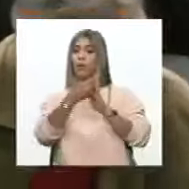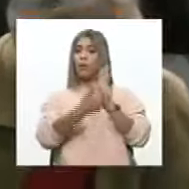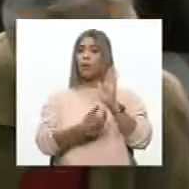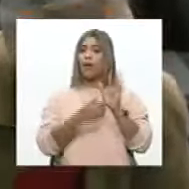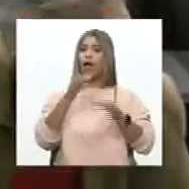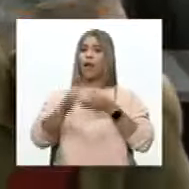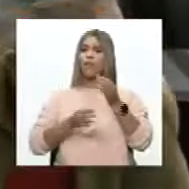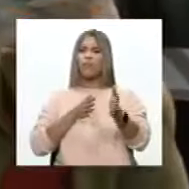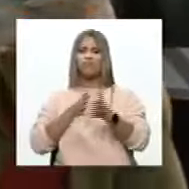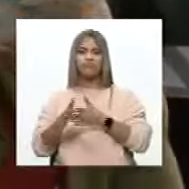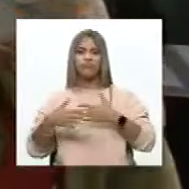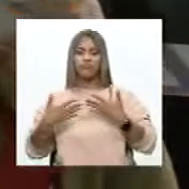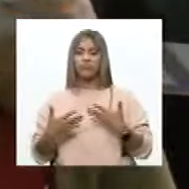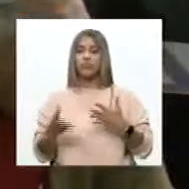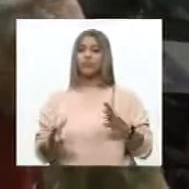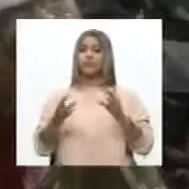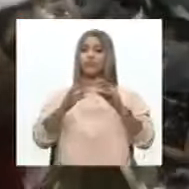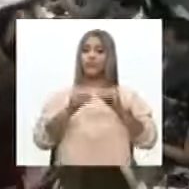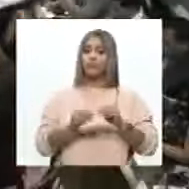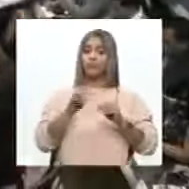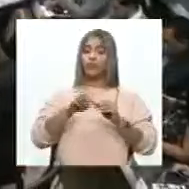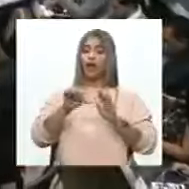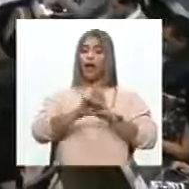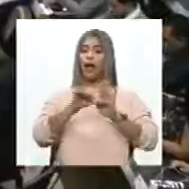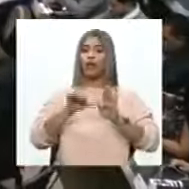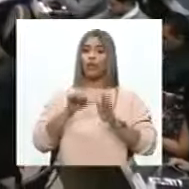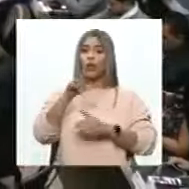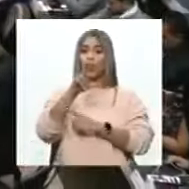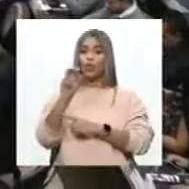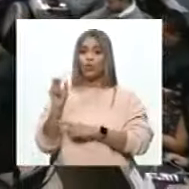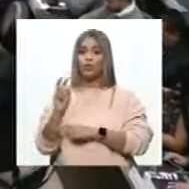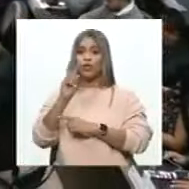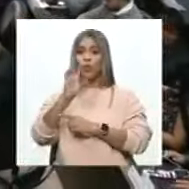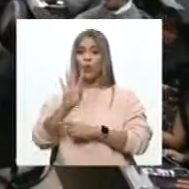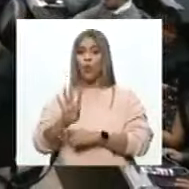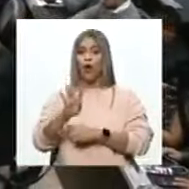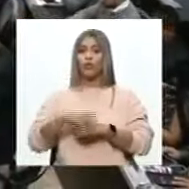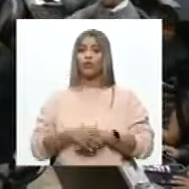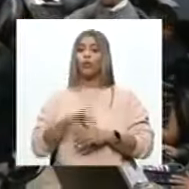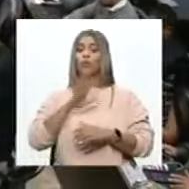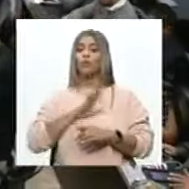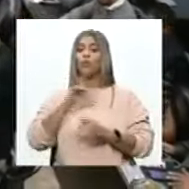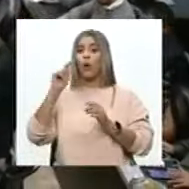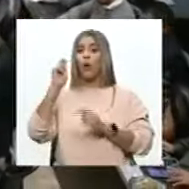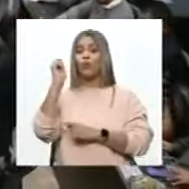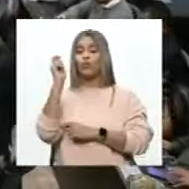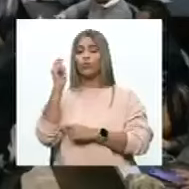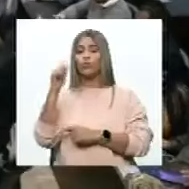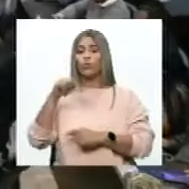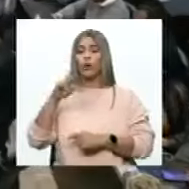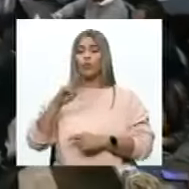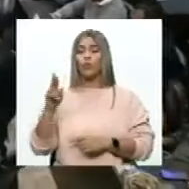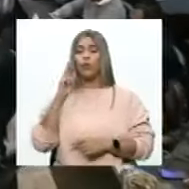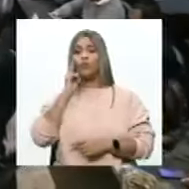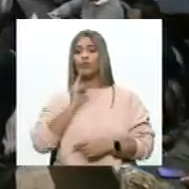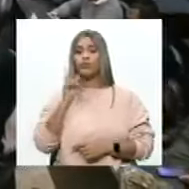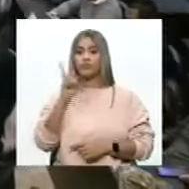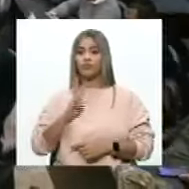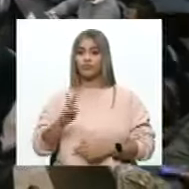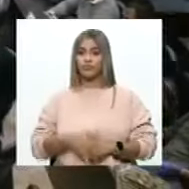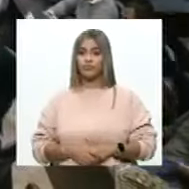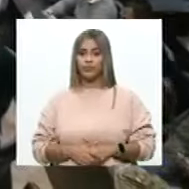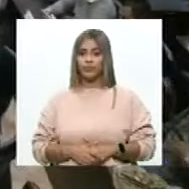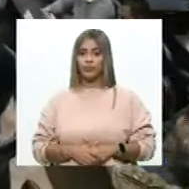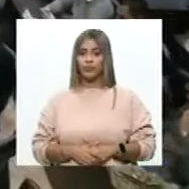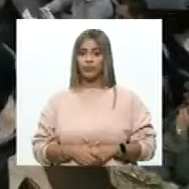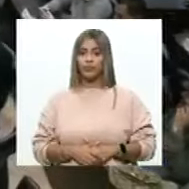motivos, de conformidad a lo consagrado en el artículo 204 de la Constitución de la República Bolivariana de Venezuela,